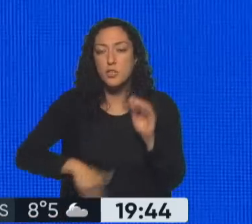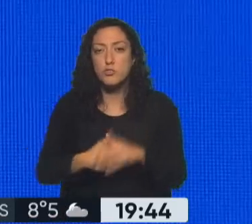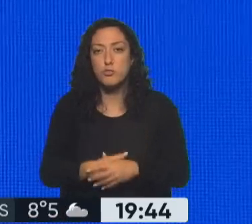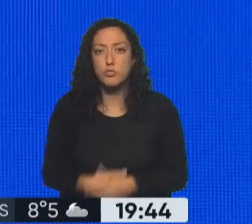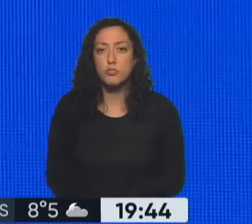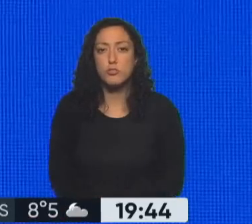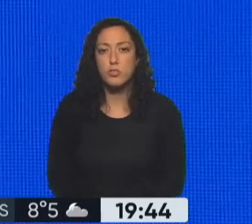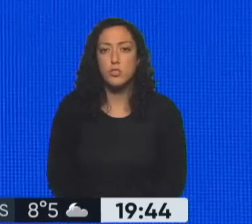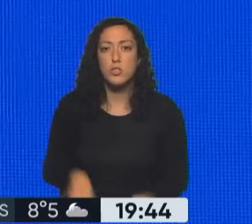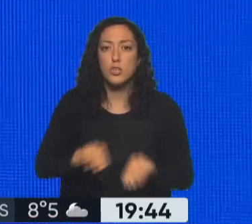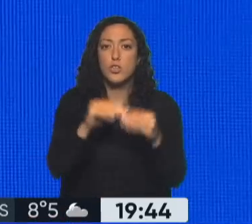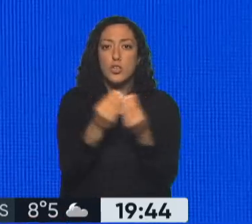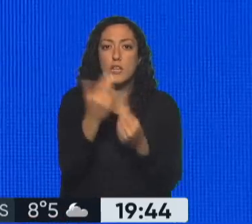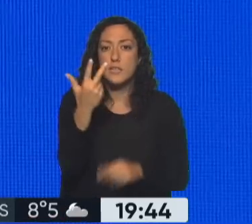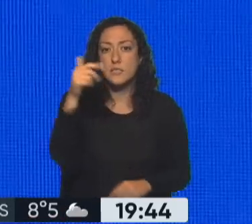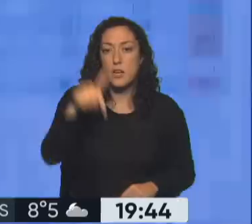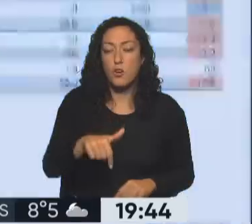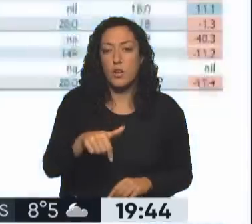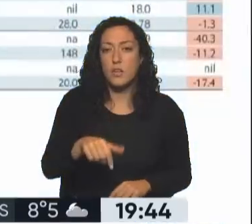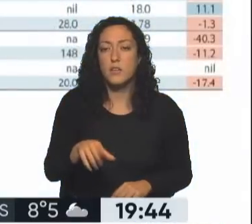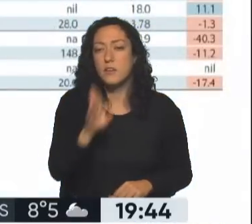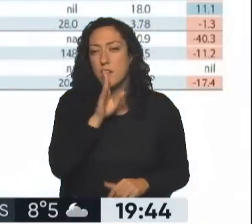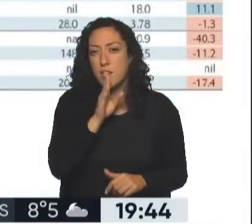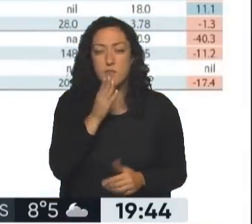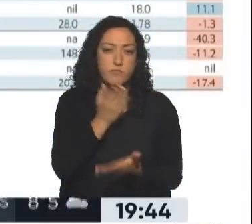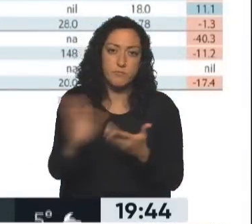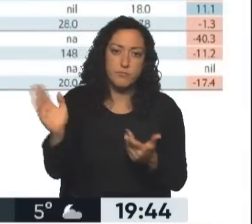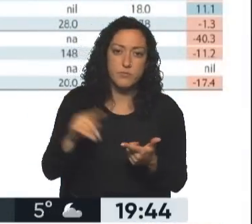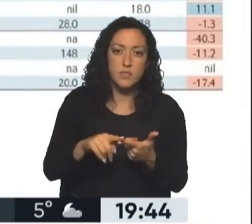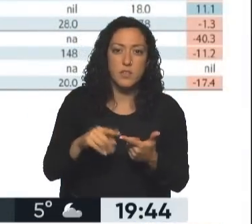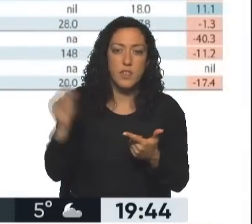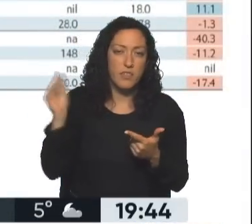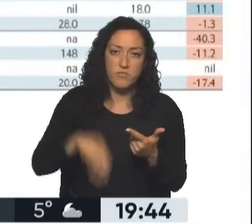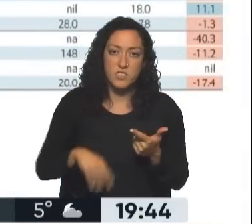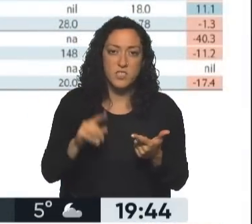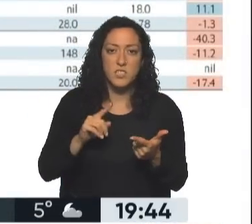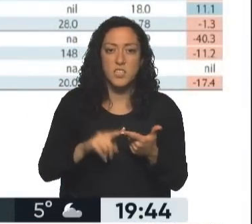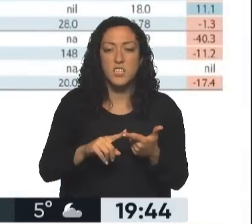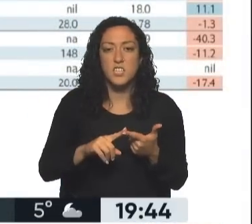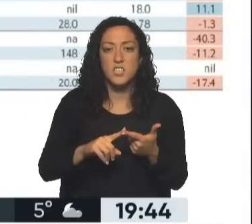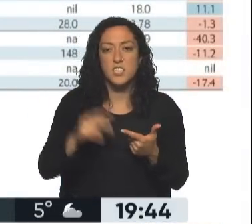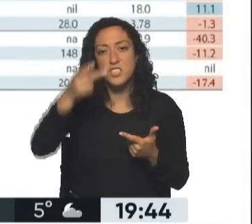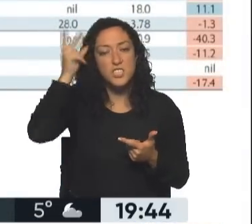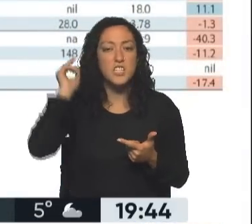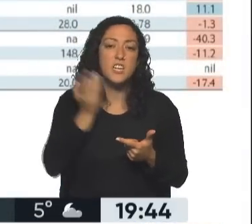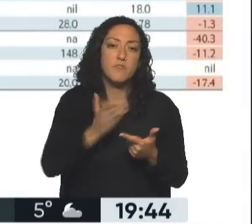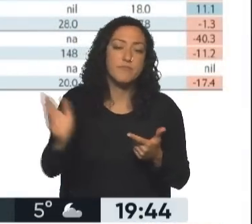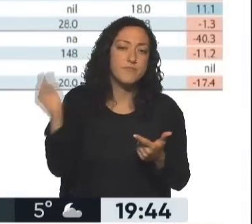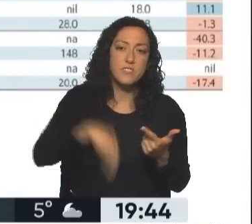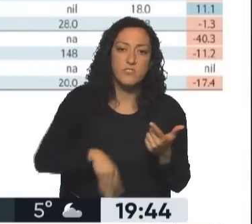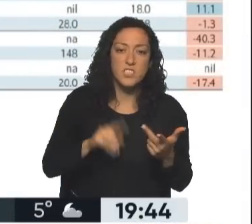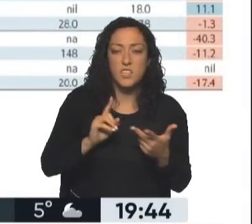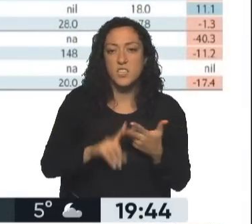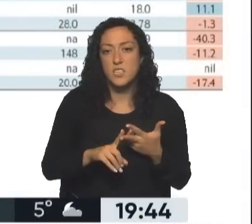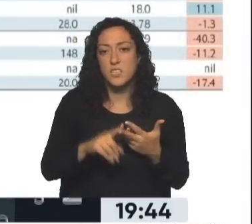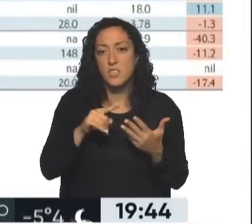over. Quedan 3 nada más. Israel, afuera, está con déficit fiscal. Chile, afuera, está con déficit fiscal.